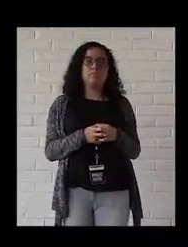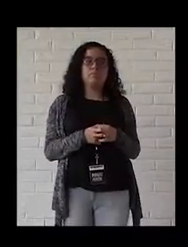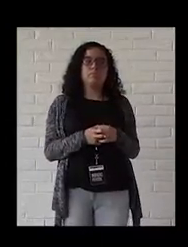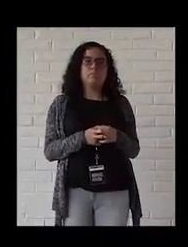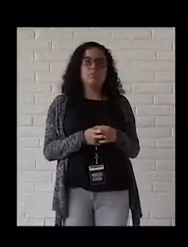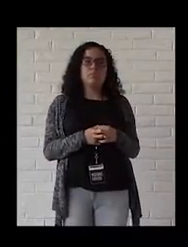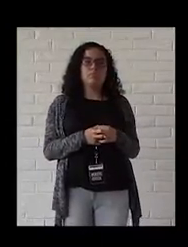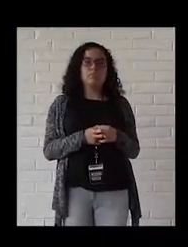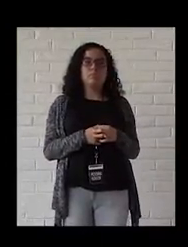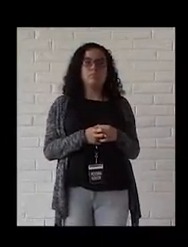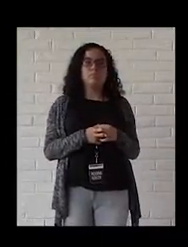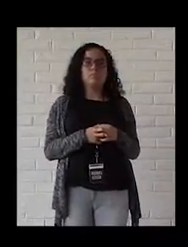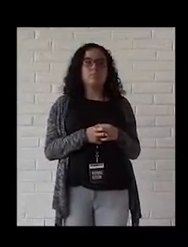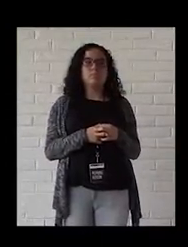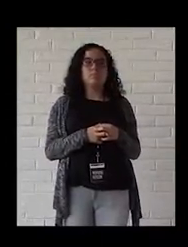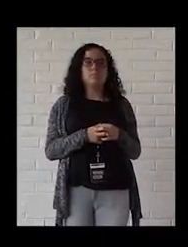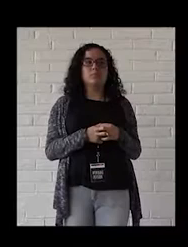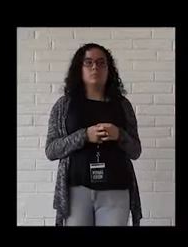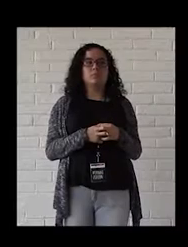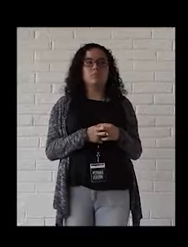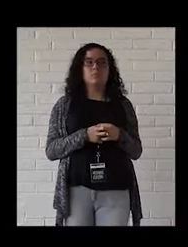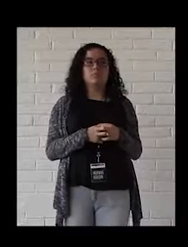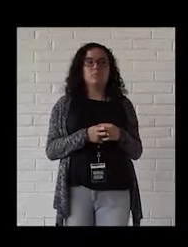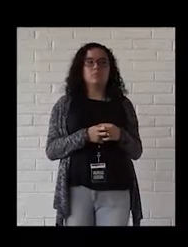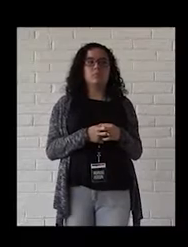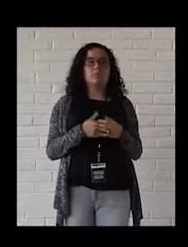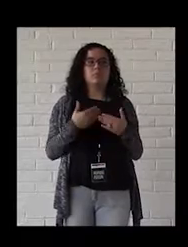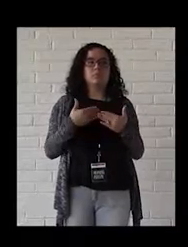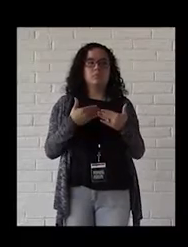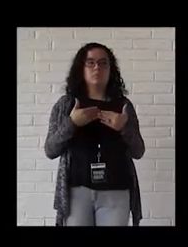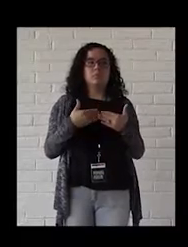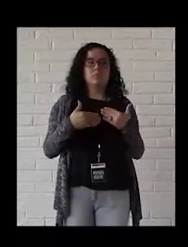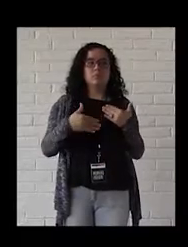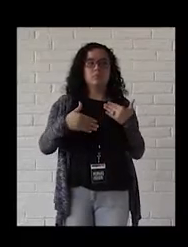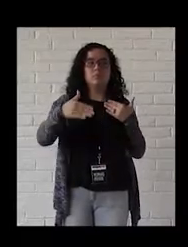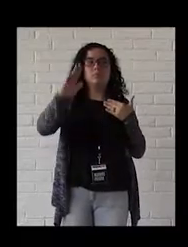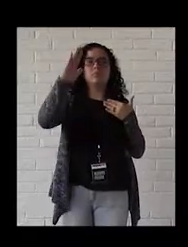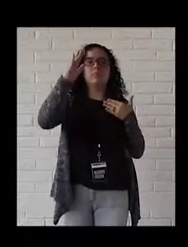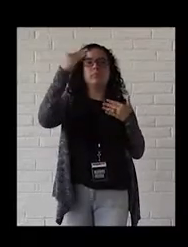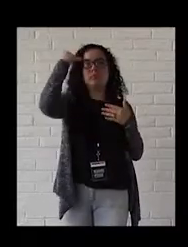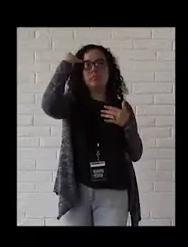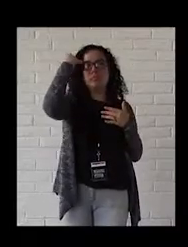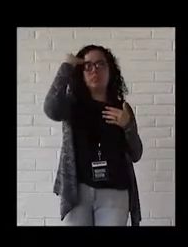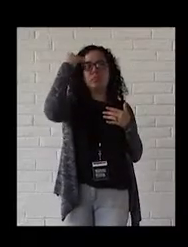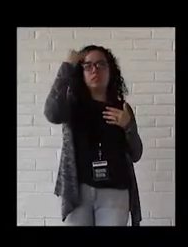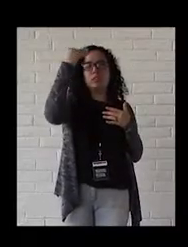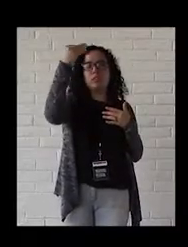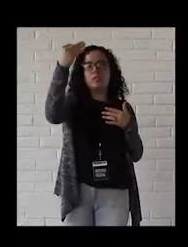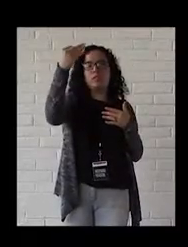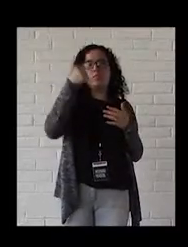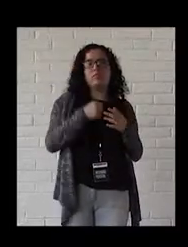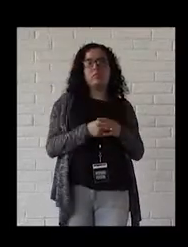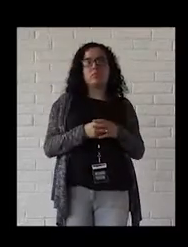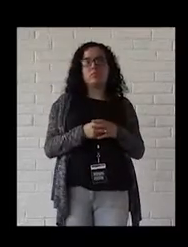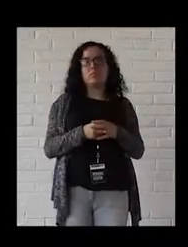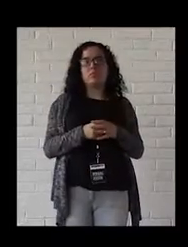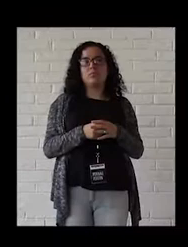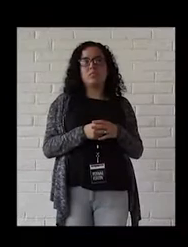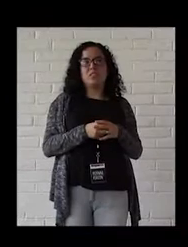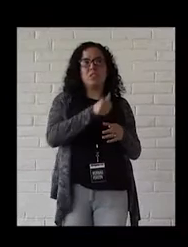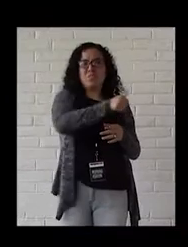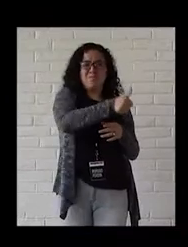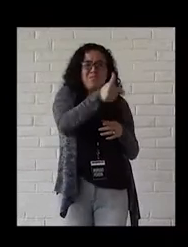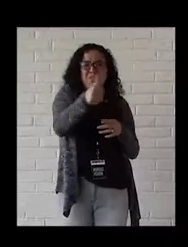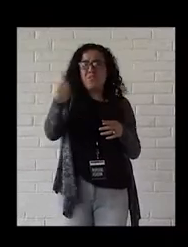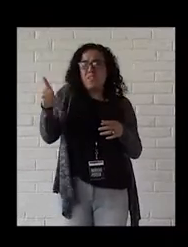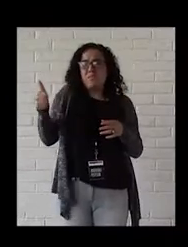Y bueno, a través de todo esto, después, durante todo este tiempo, bueno, claro, yo no digo que todo el mundo tenga que irse a